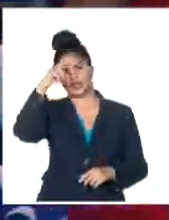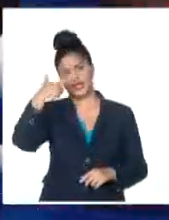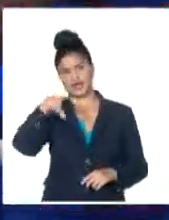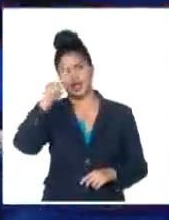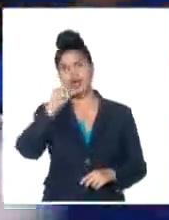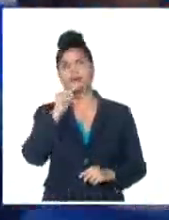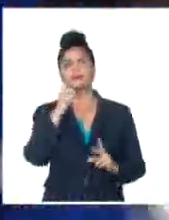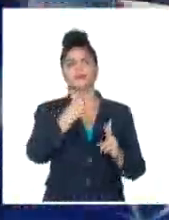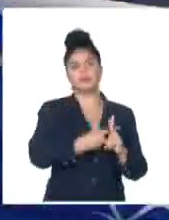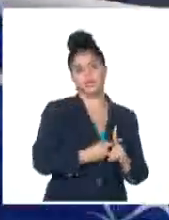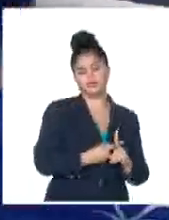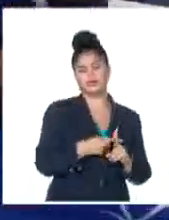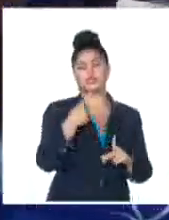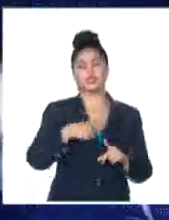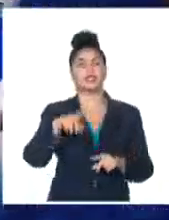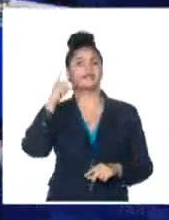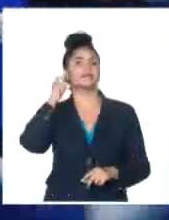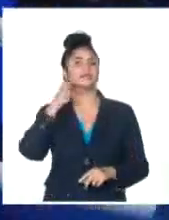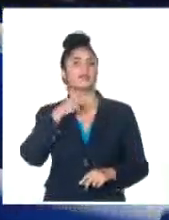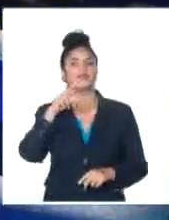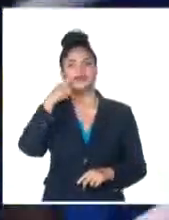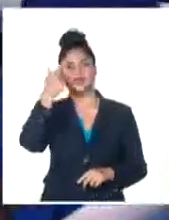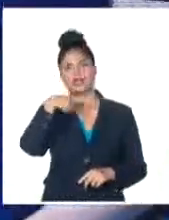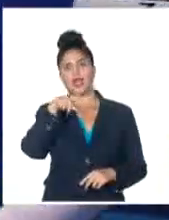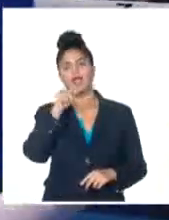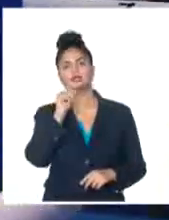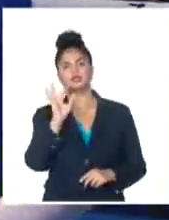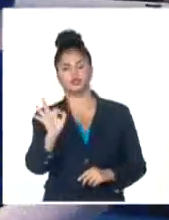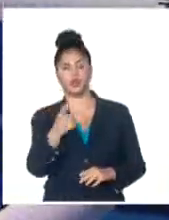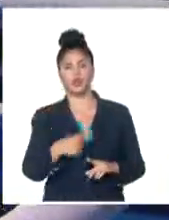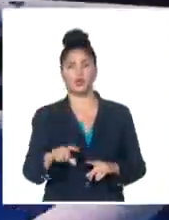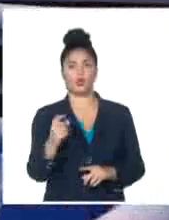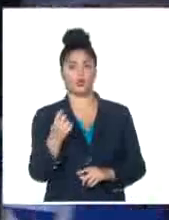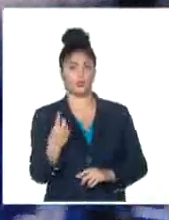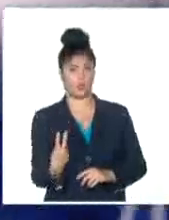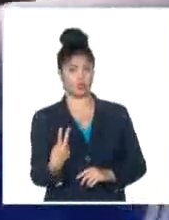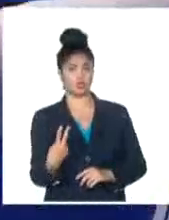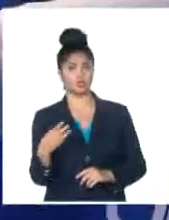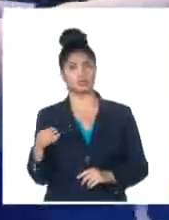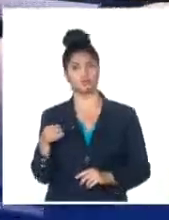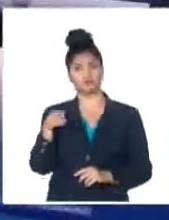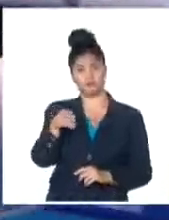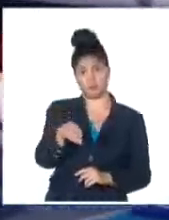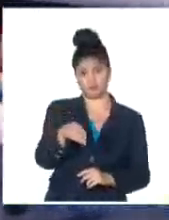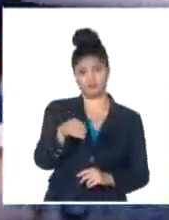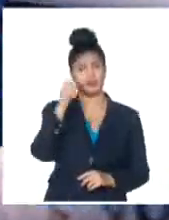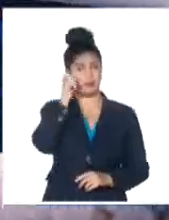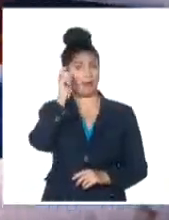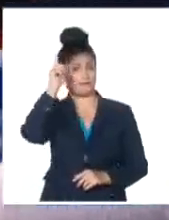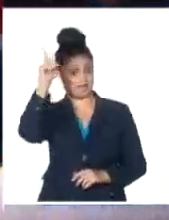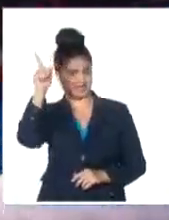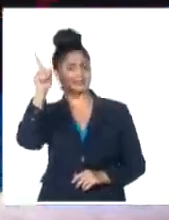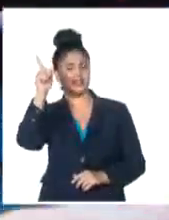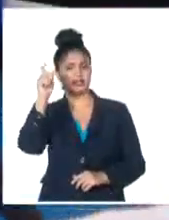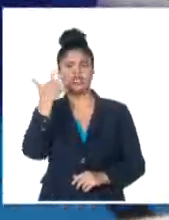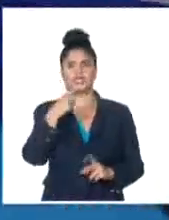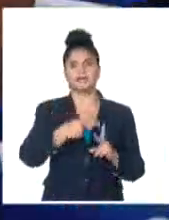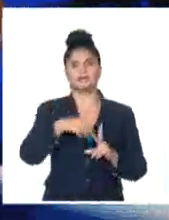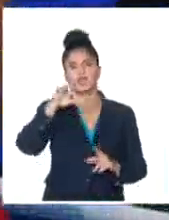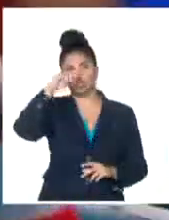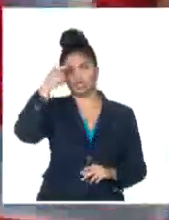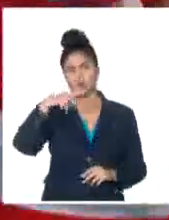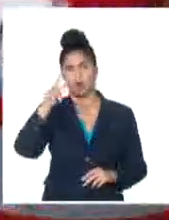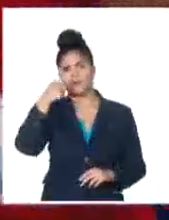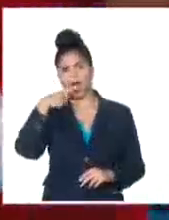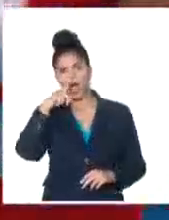completo Fernando Arzola, en compañía de 2 que parecen pueden caminar por su experiencia, como Giovanni Beitia